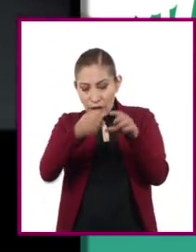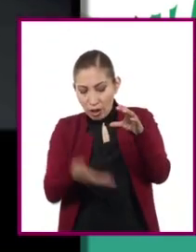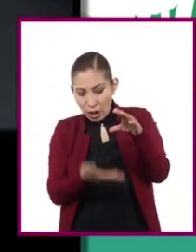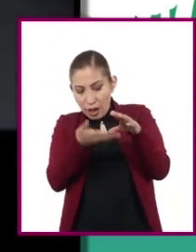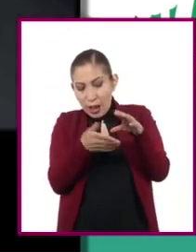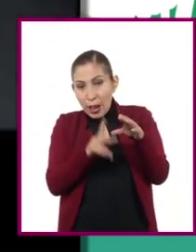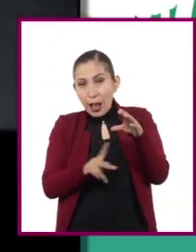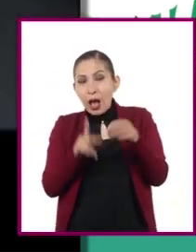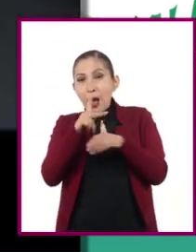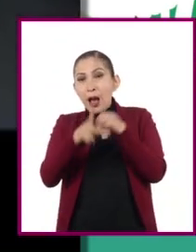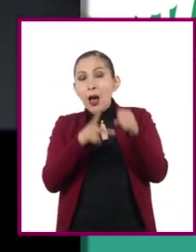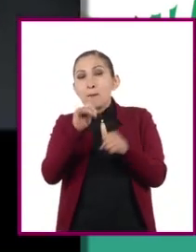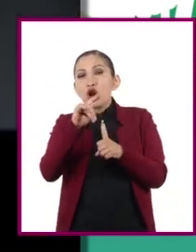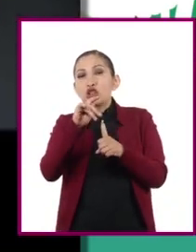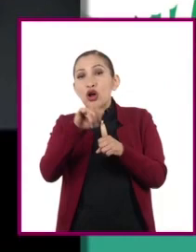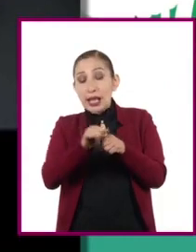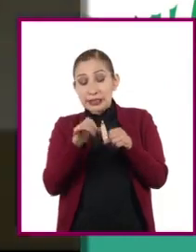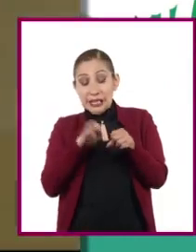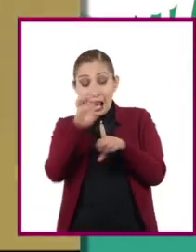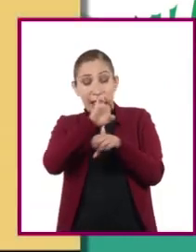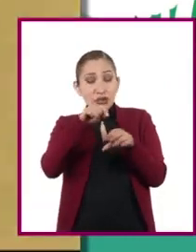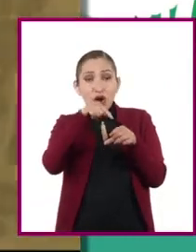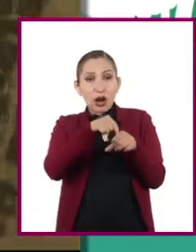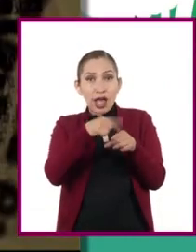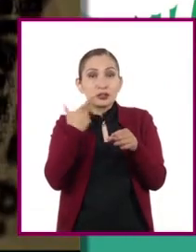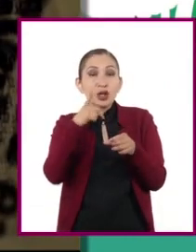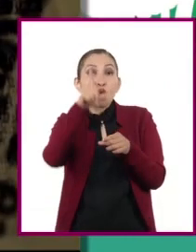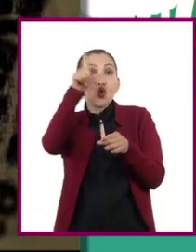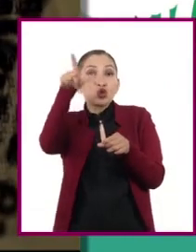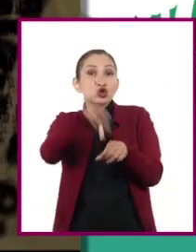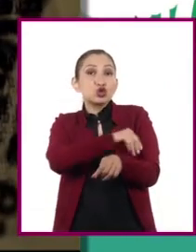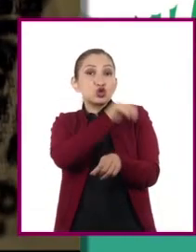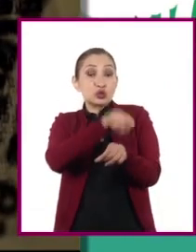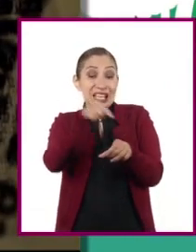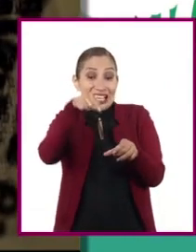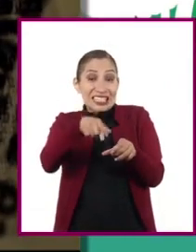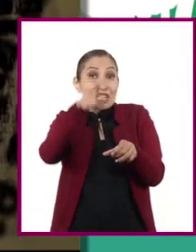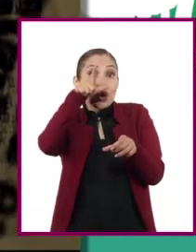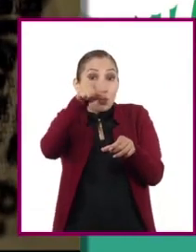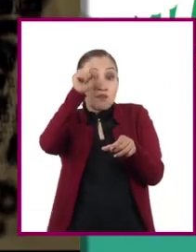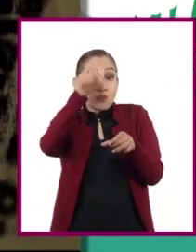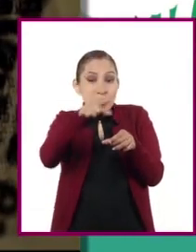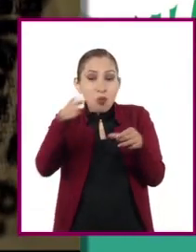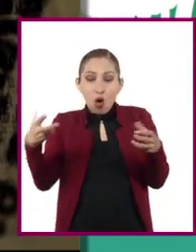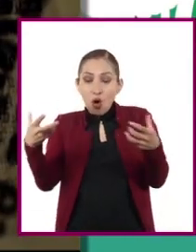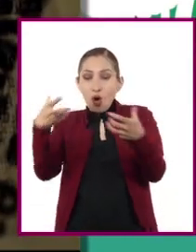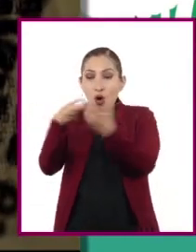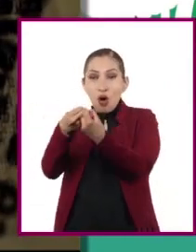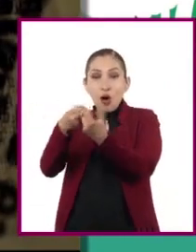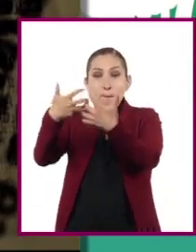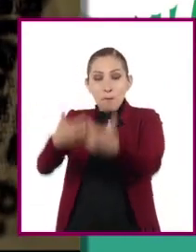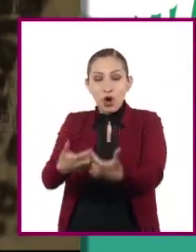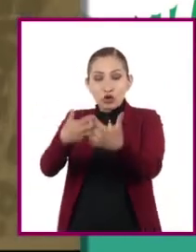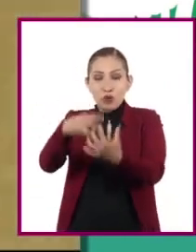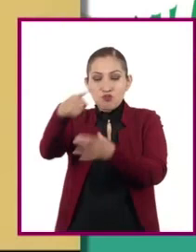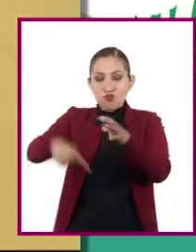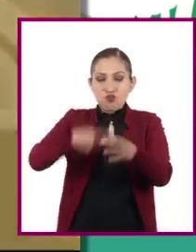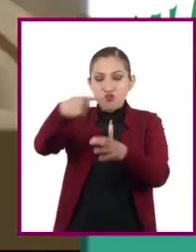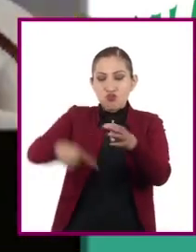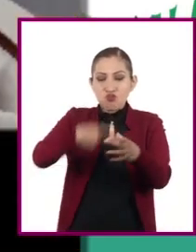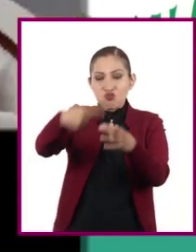lado puros protones, y si tenemos puros electrones es corriente eléctrica. Esa corriente entra a un motor eléctrico, lo hace